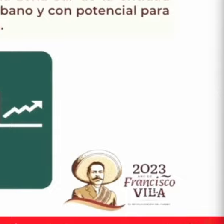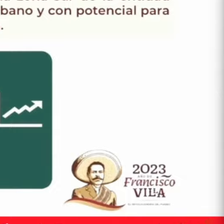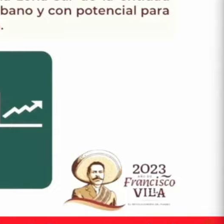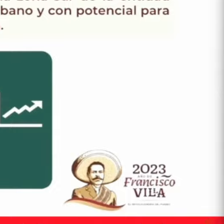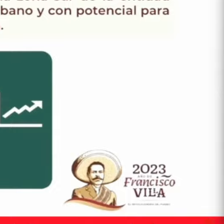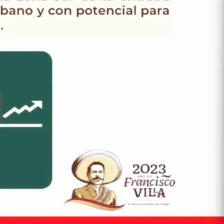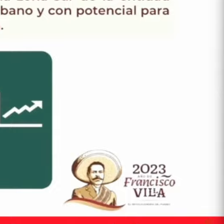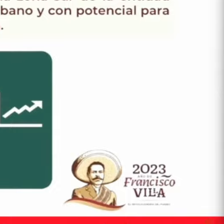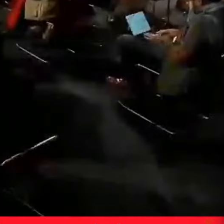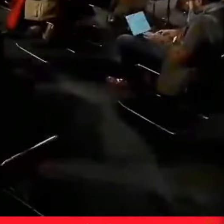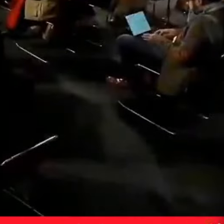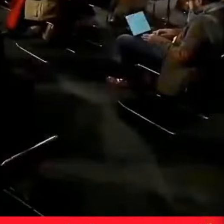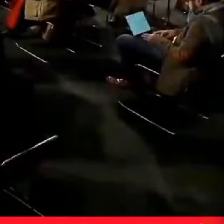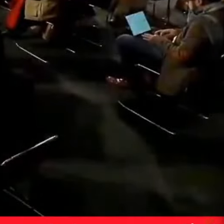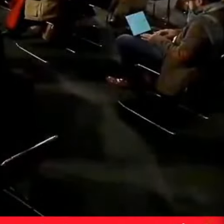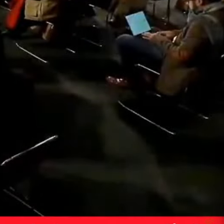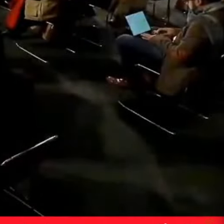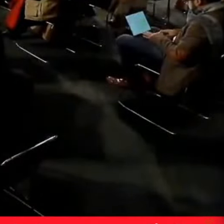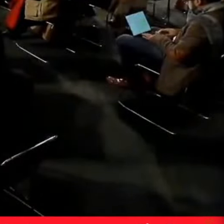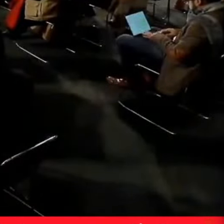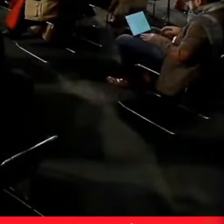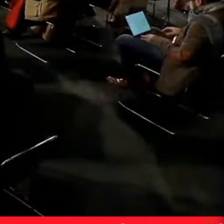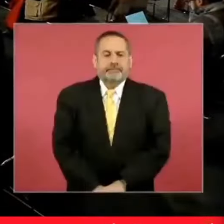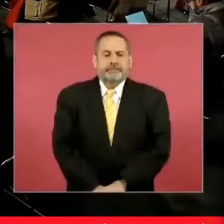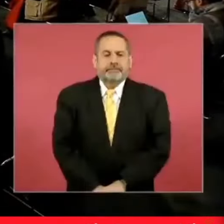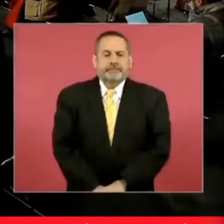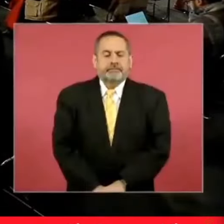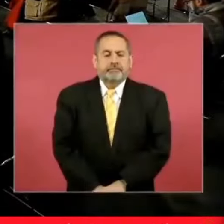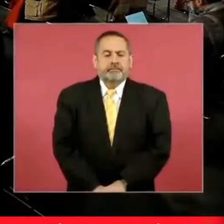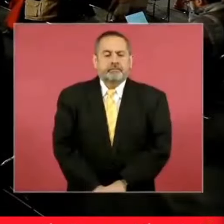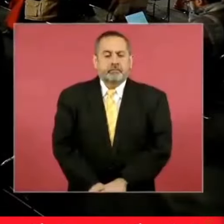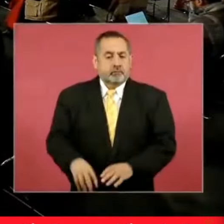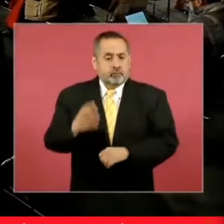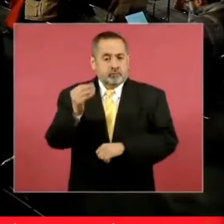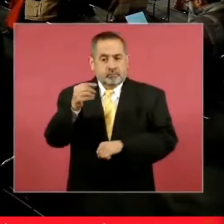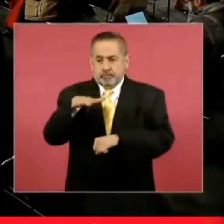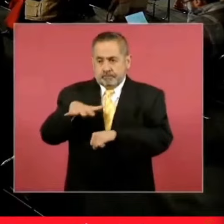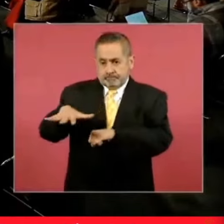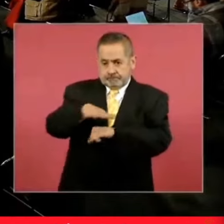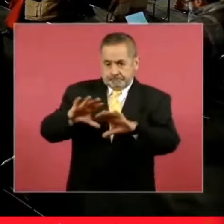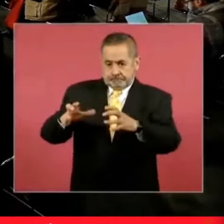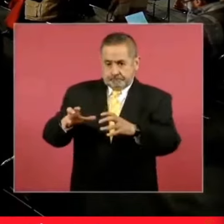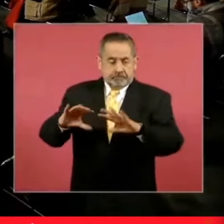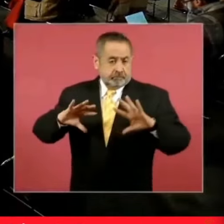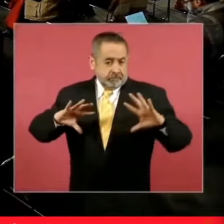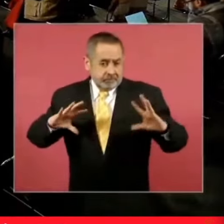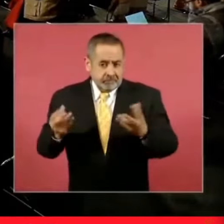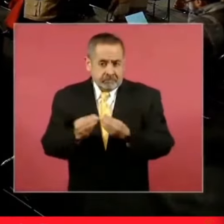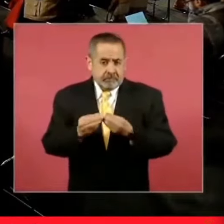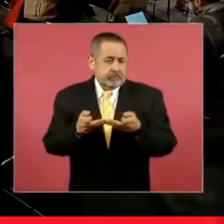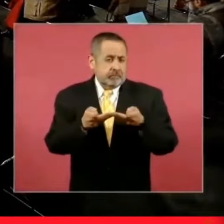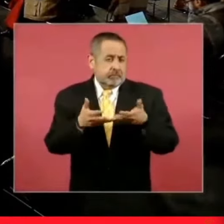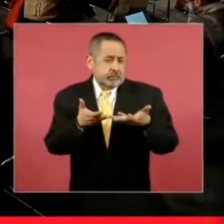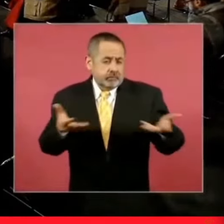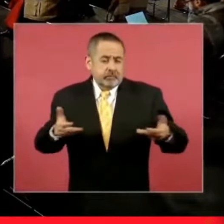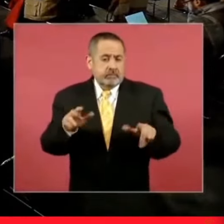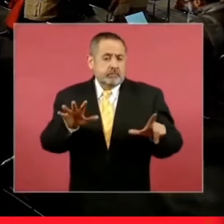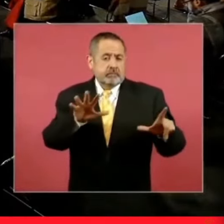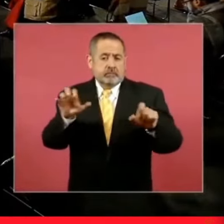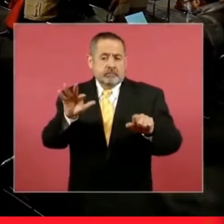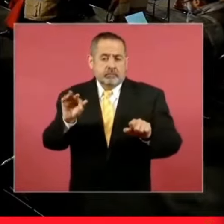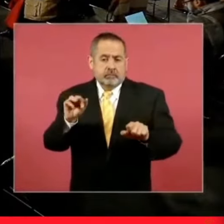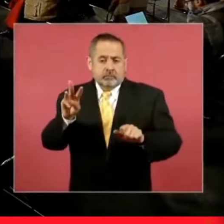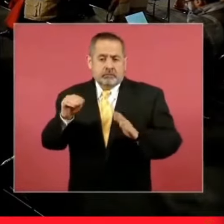riego. La siguiente, por favor. Los nueve distritos en conjunto abarcarán una superficie de 743